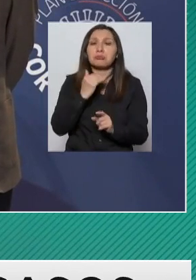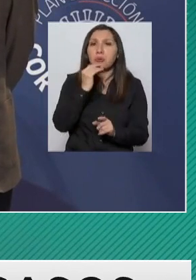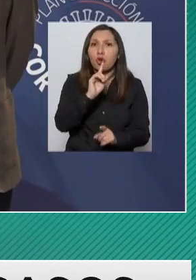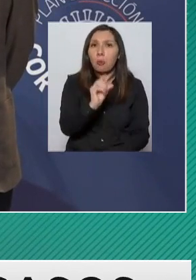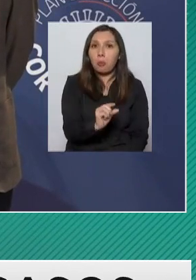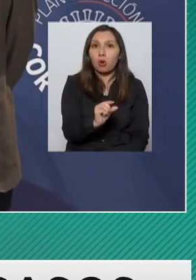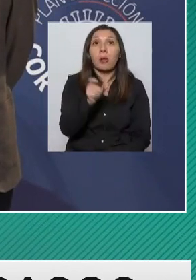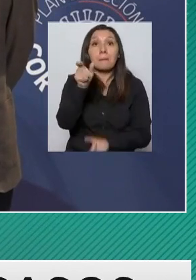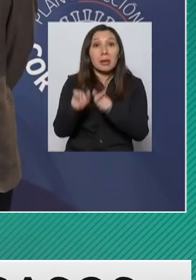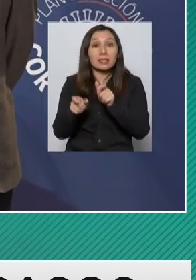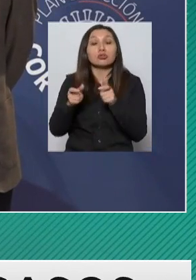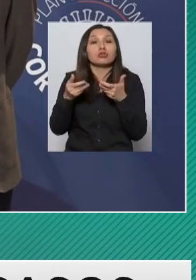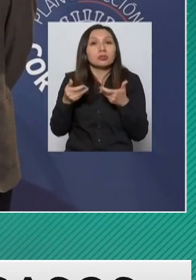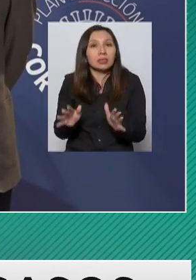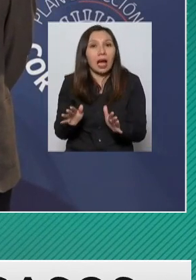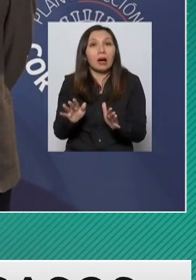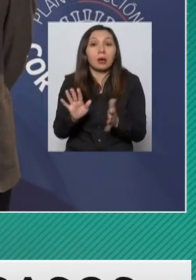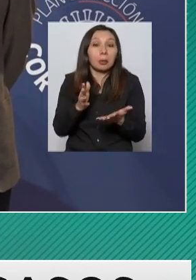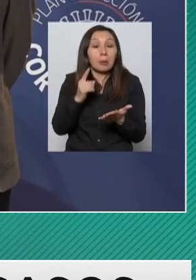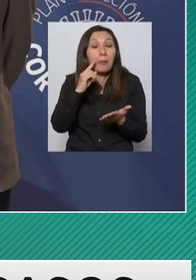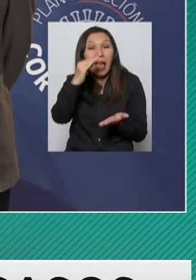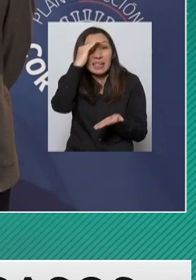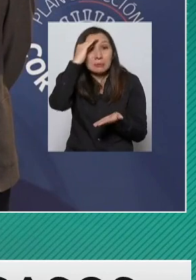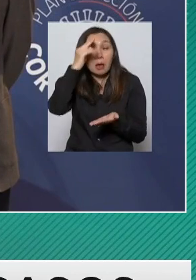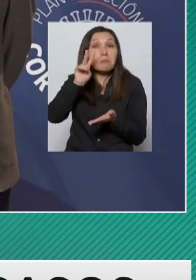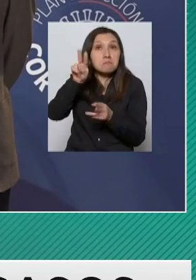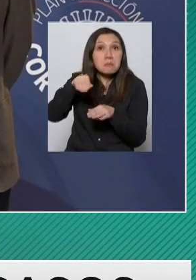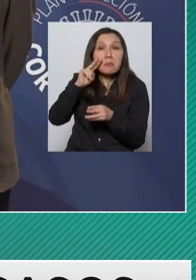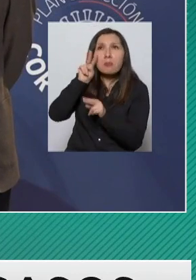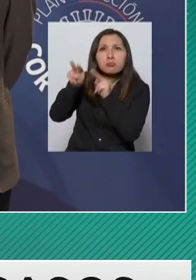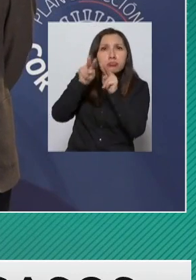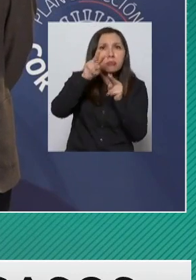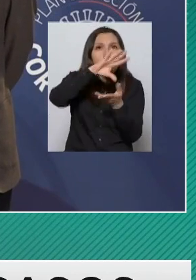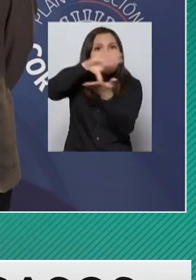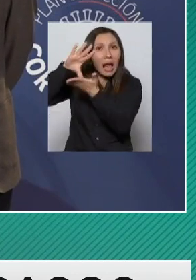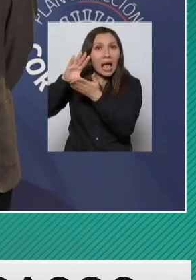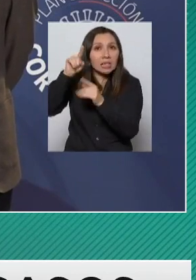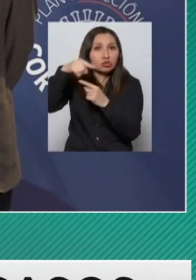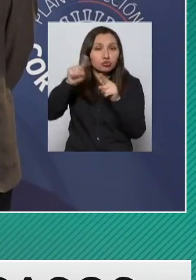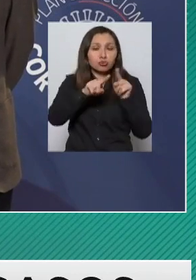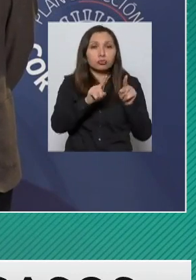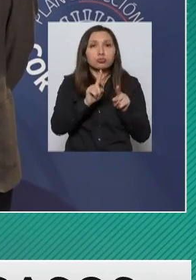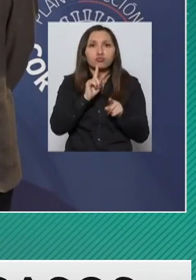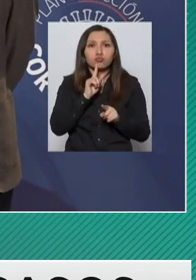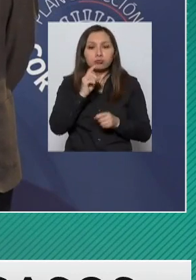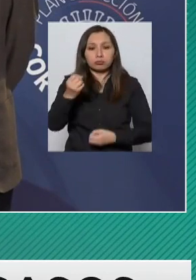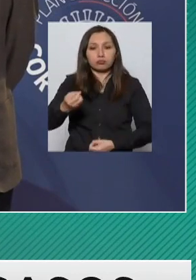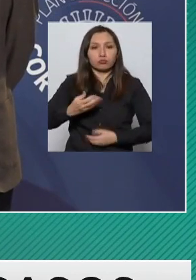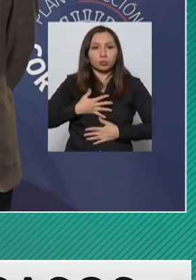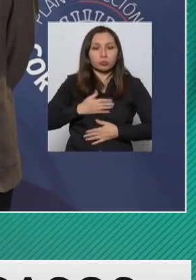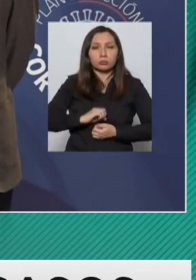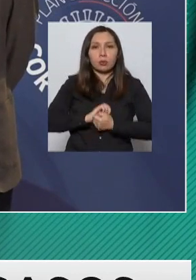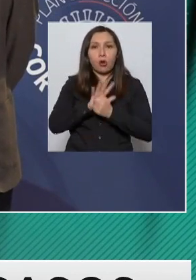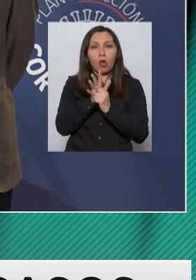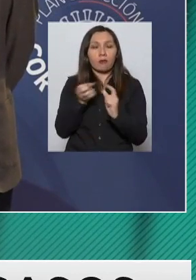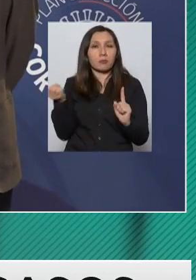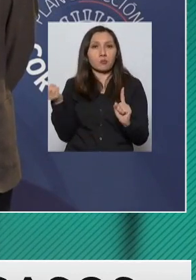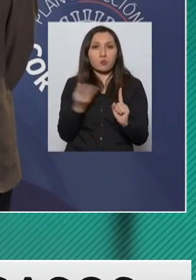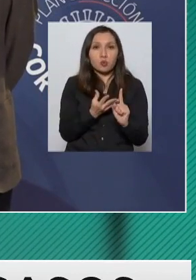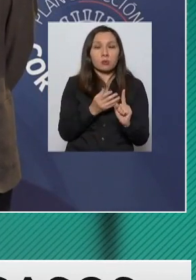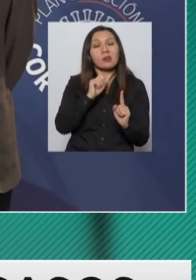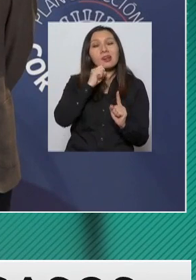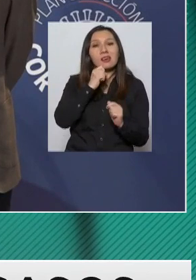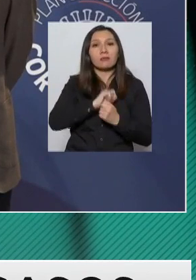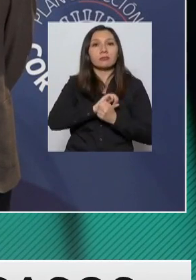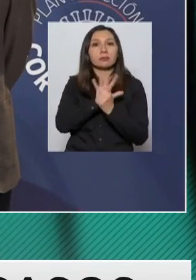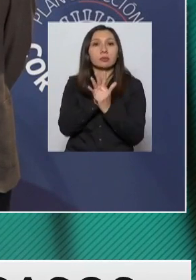de personas que de acuerdo a la experiencia internacional de personas que tuvieron la infección que vamos a declarar